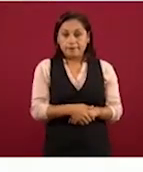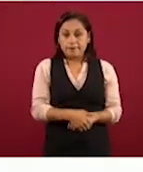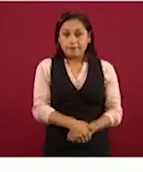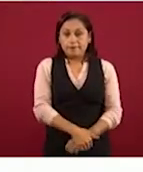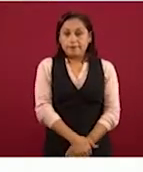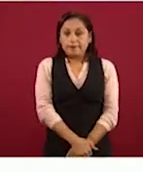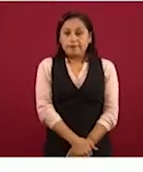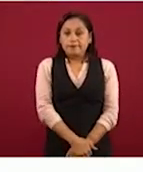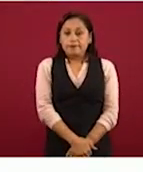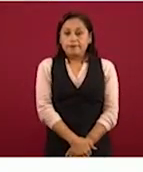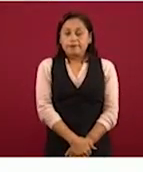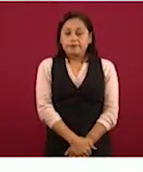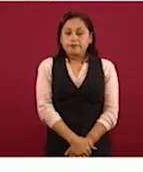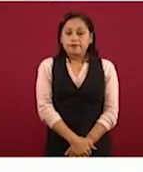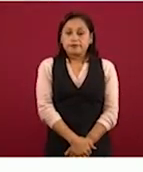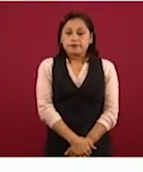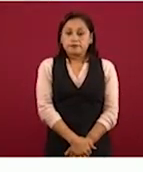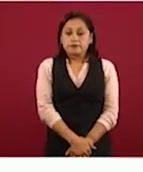Ahí.